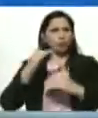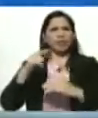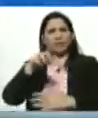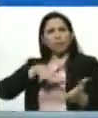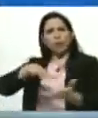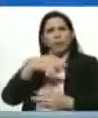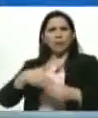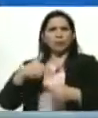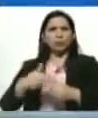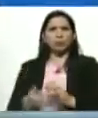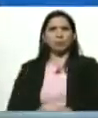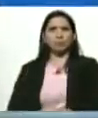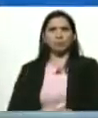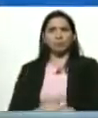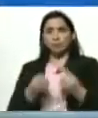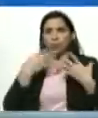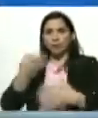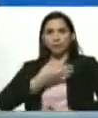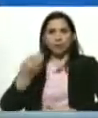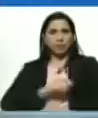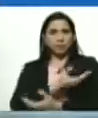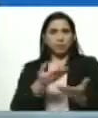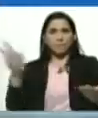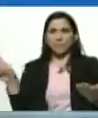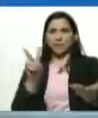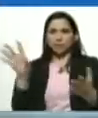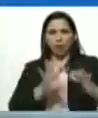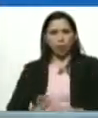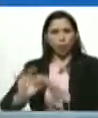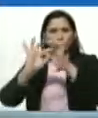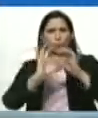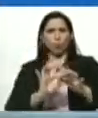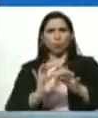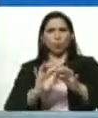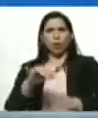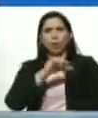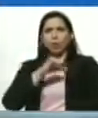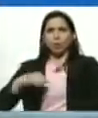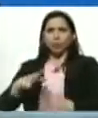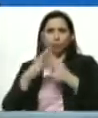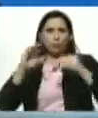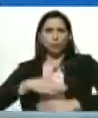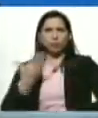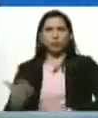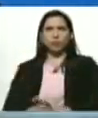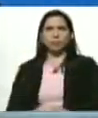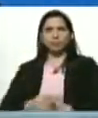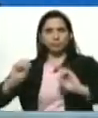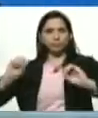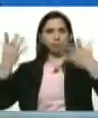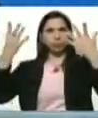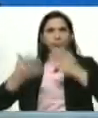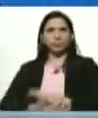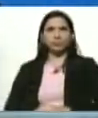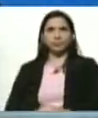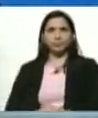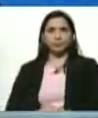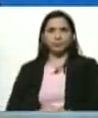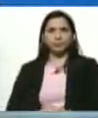problema de la gasolina buenas tardes venezuela unidos todo es posible venceremos